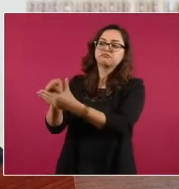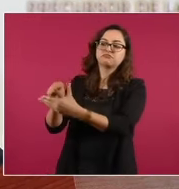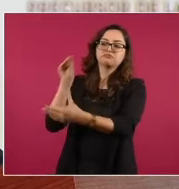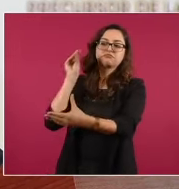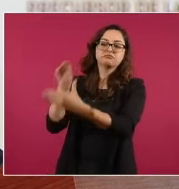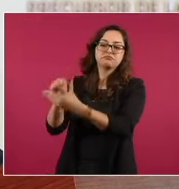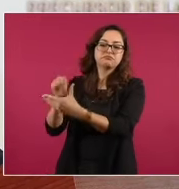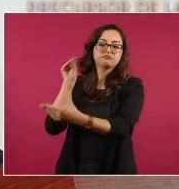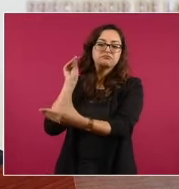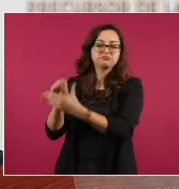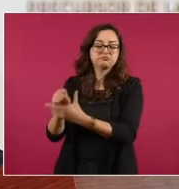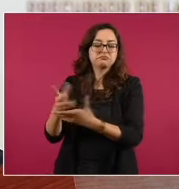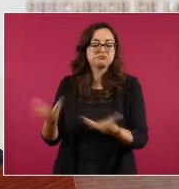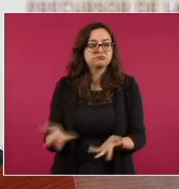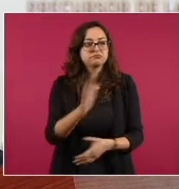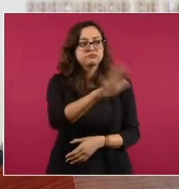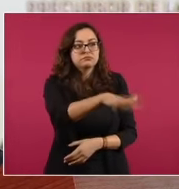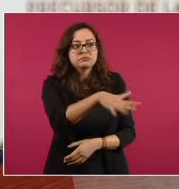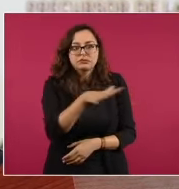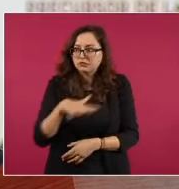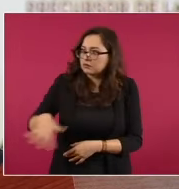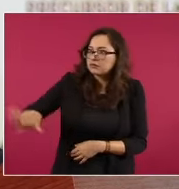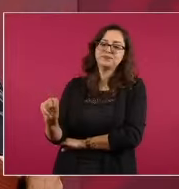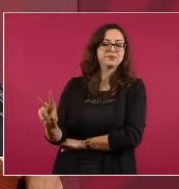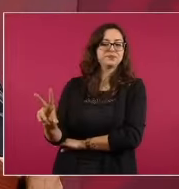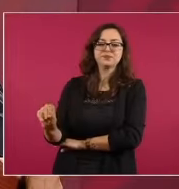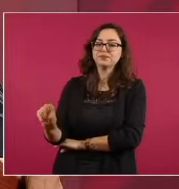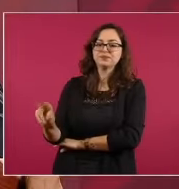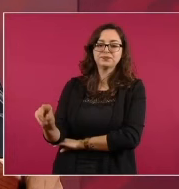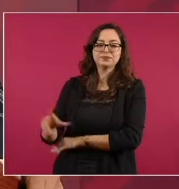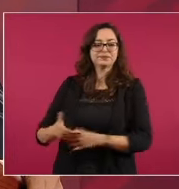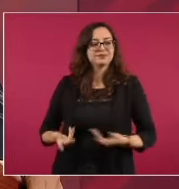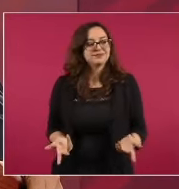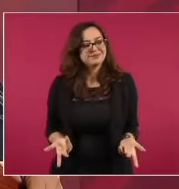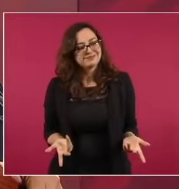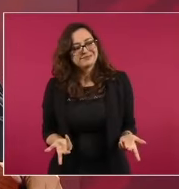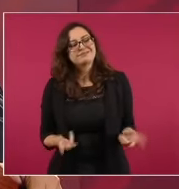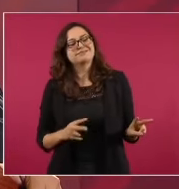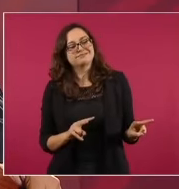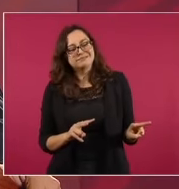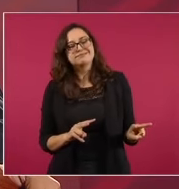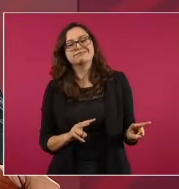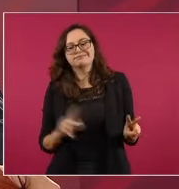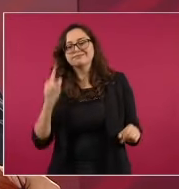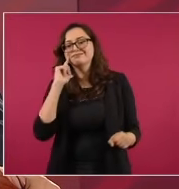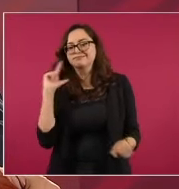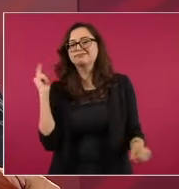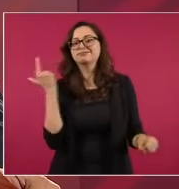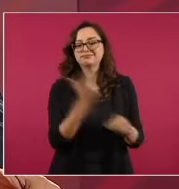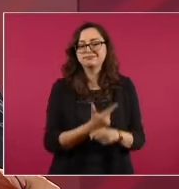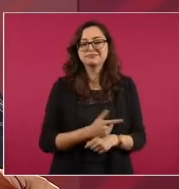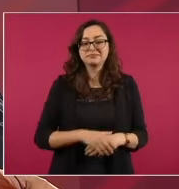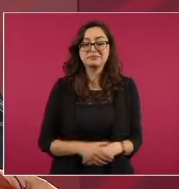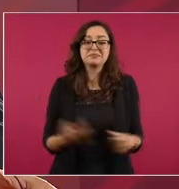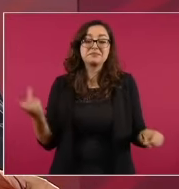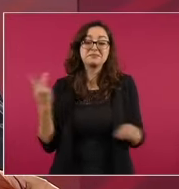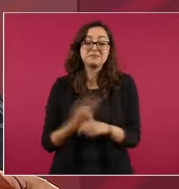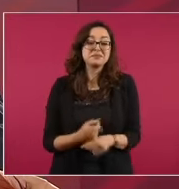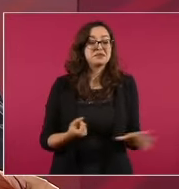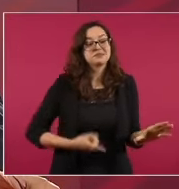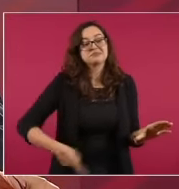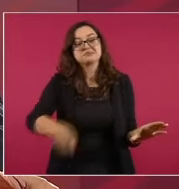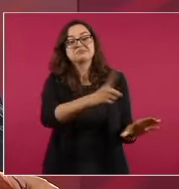no están consultando al pueblo, como muchos de ellos ni siquiera fueron electos de